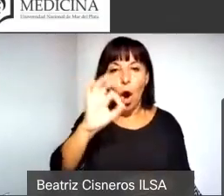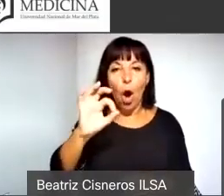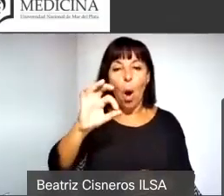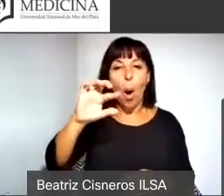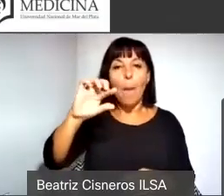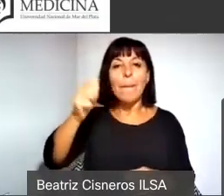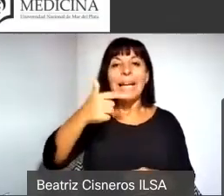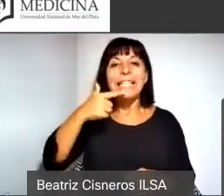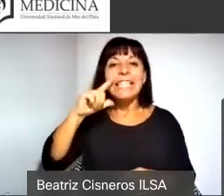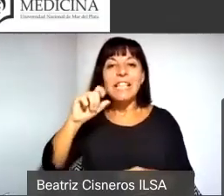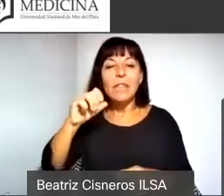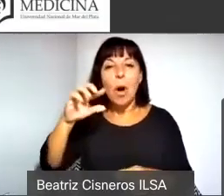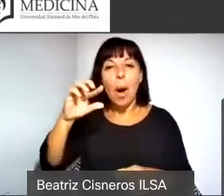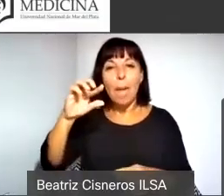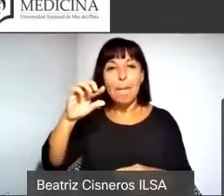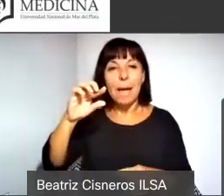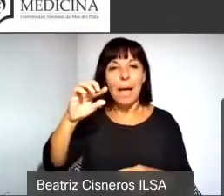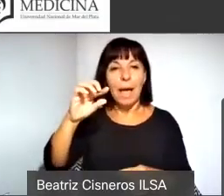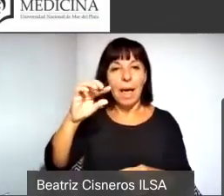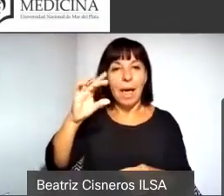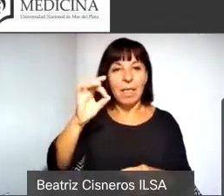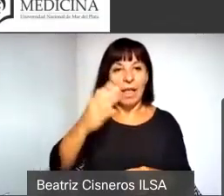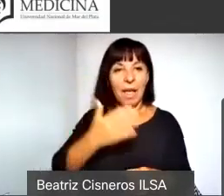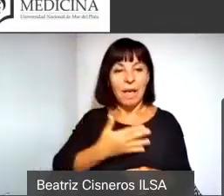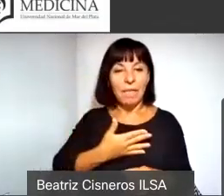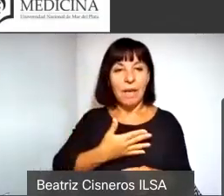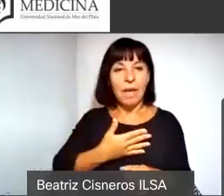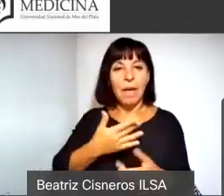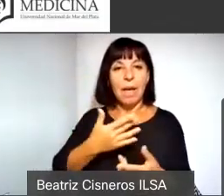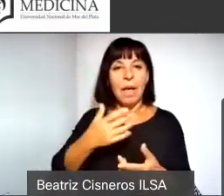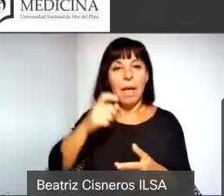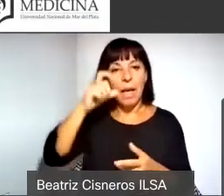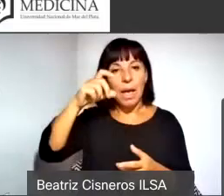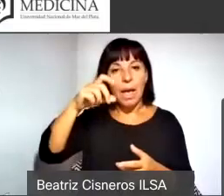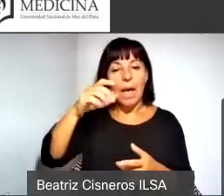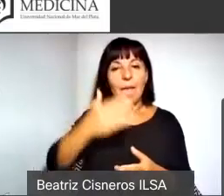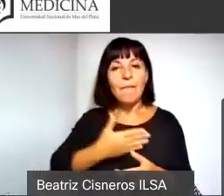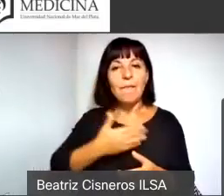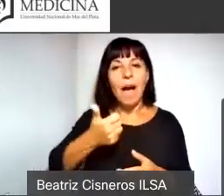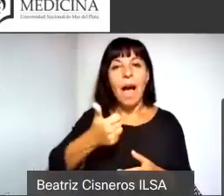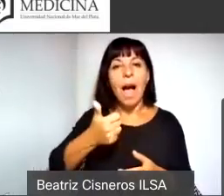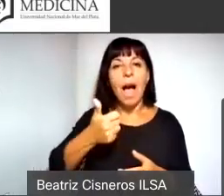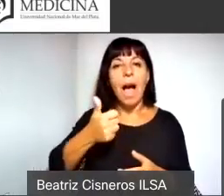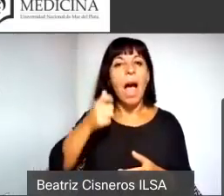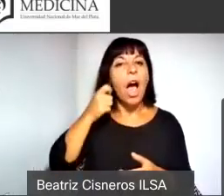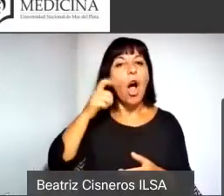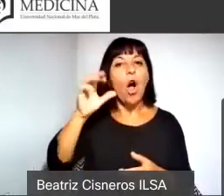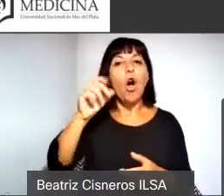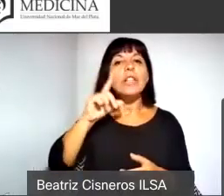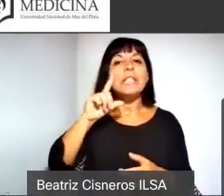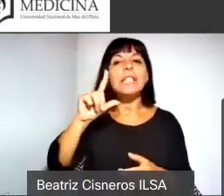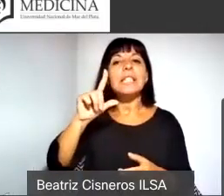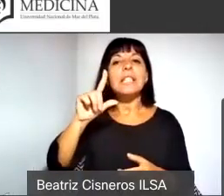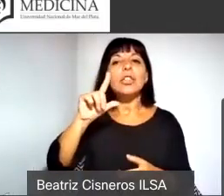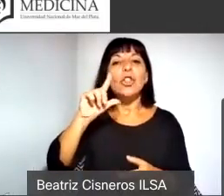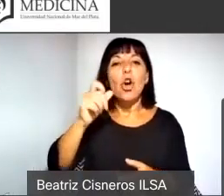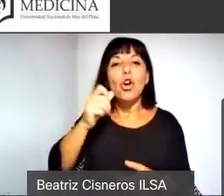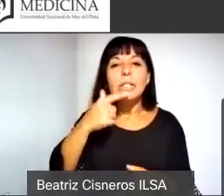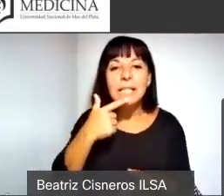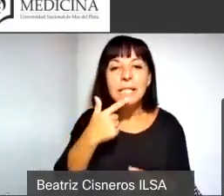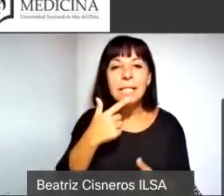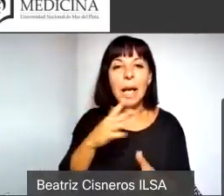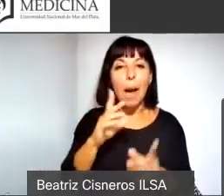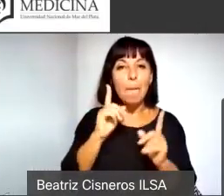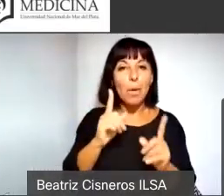el campus, endocitosis y fagocitosis tiene título de transporte activo. Y si sí, el profesor acaba de decir que no